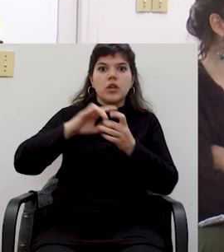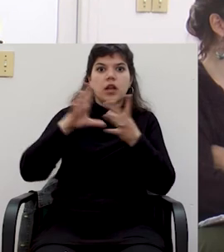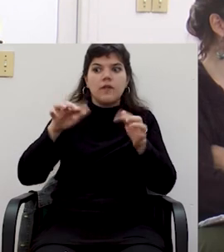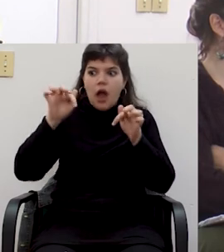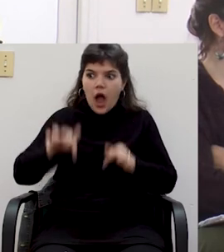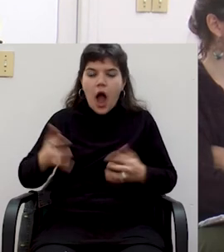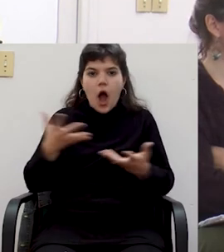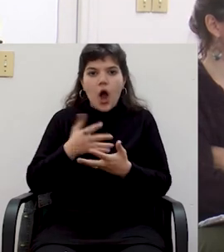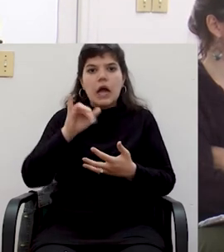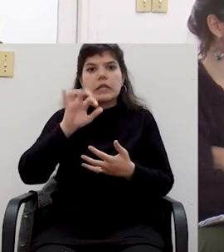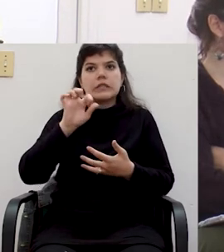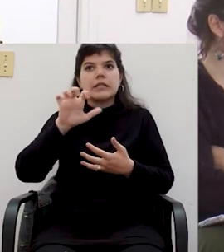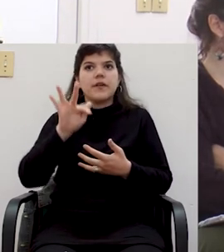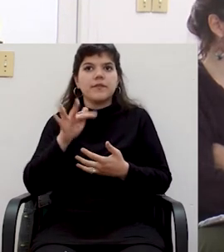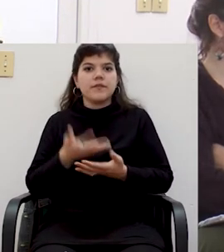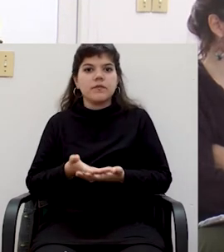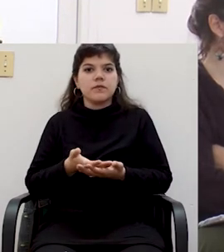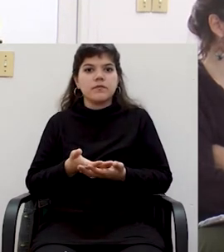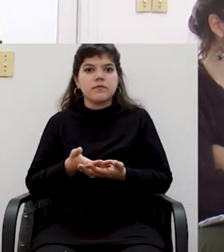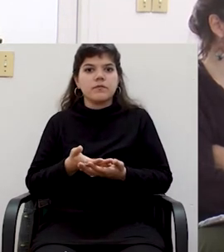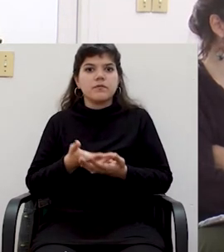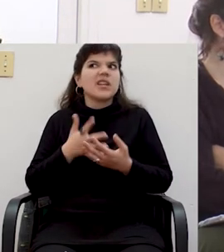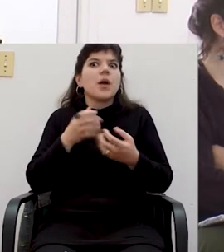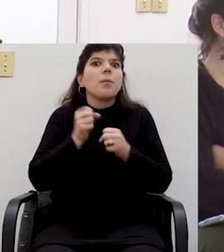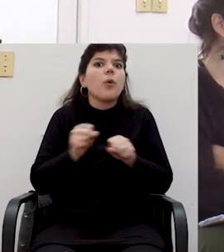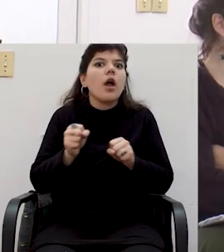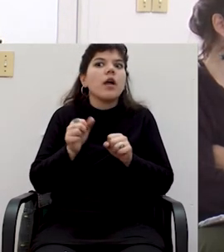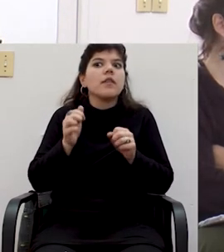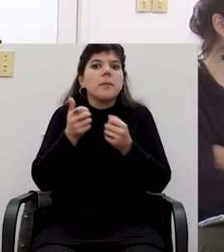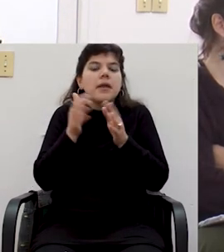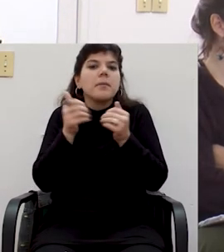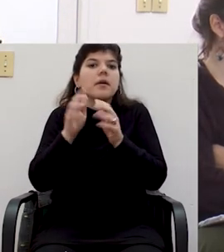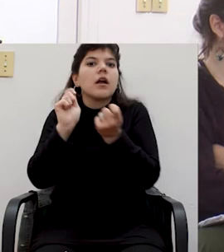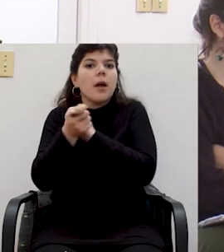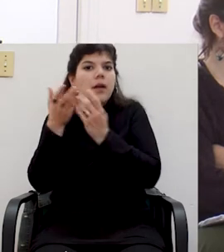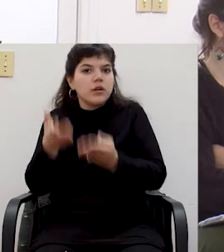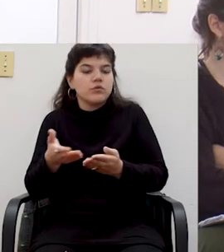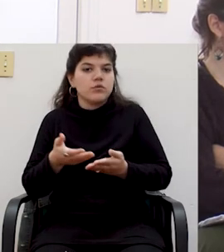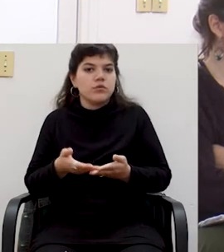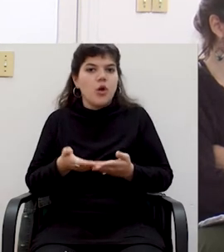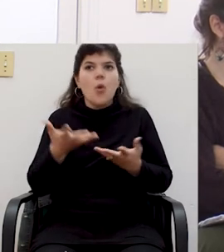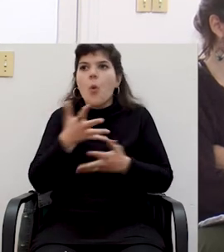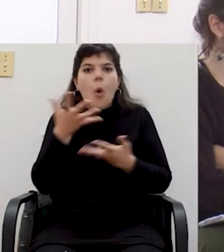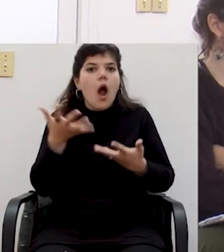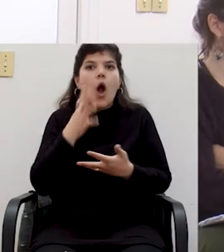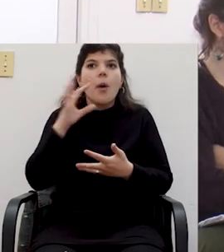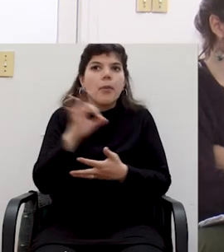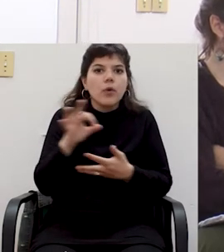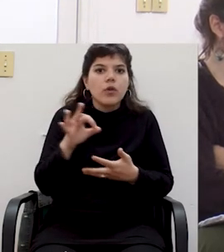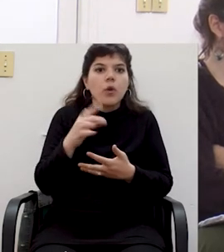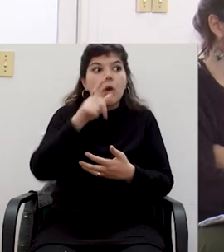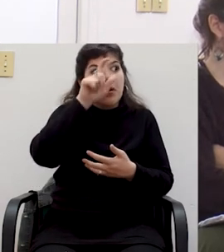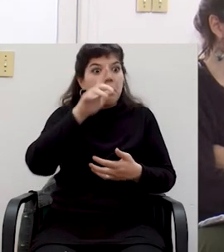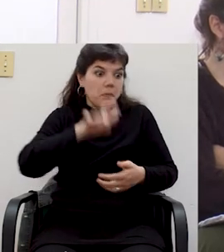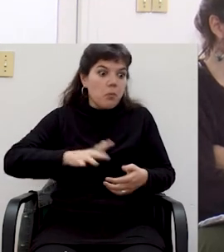ICEF? ¿Y qué es lo que podemos propiciar para cambiarlo? ¿Cuáles son las oportunidades que tienen